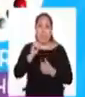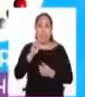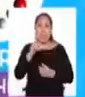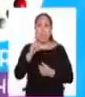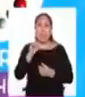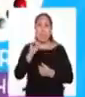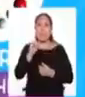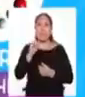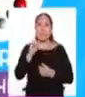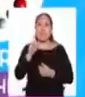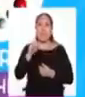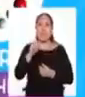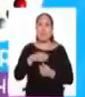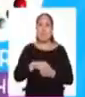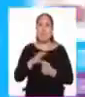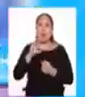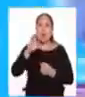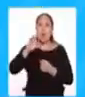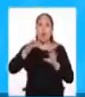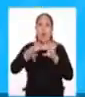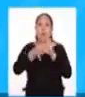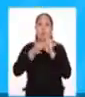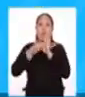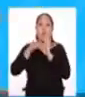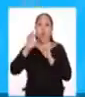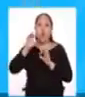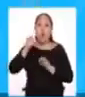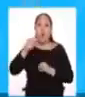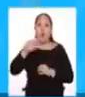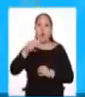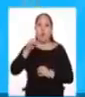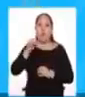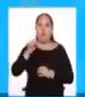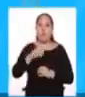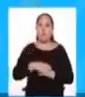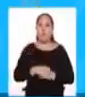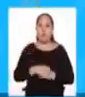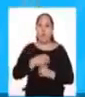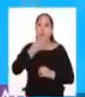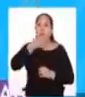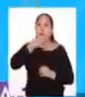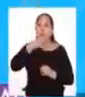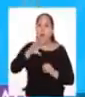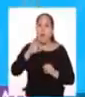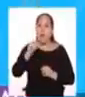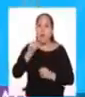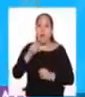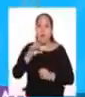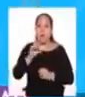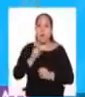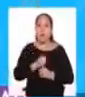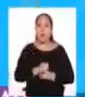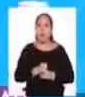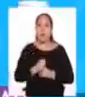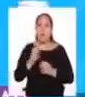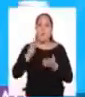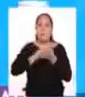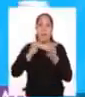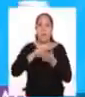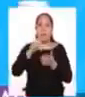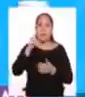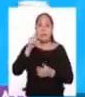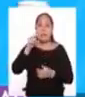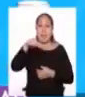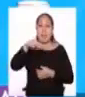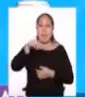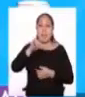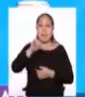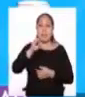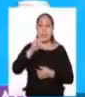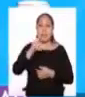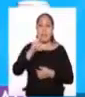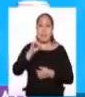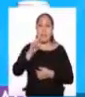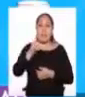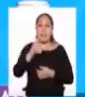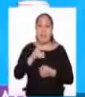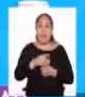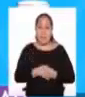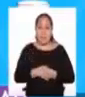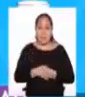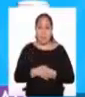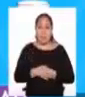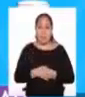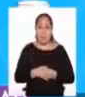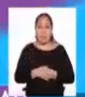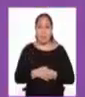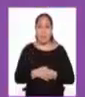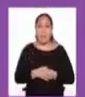de cohesión entre sus moléculas, elevado calor específico y mayor densidad en estado líquido que en estado